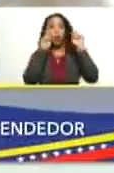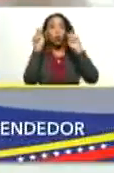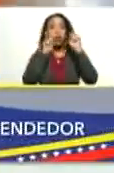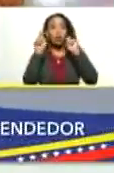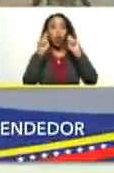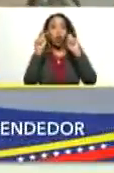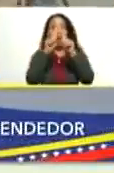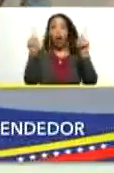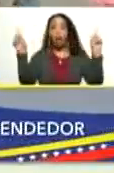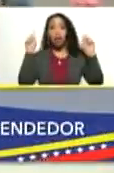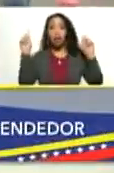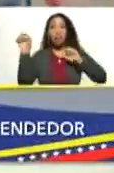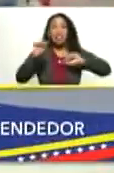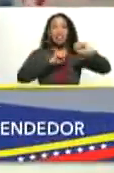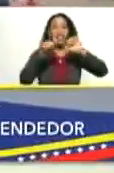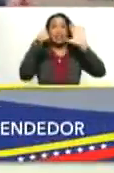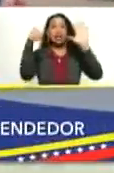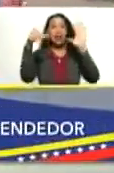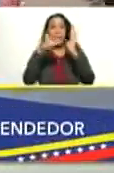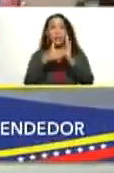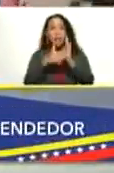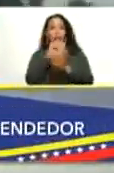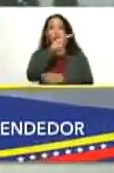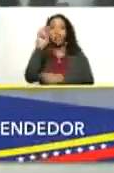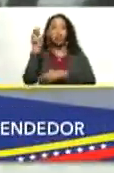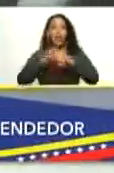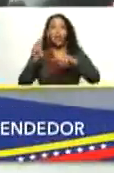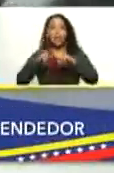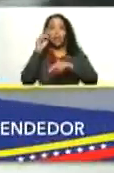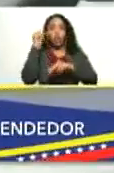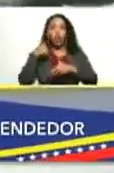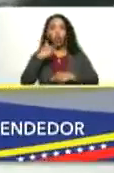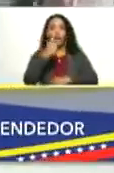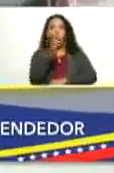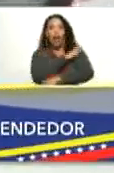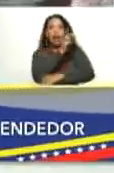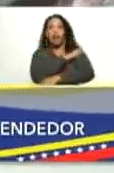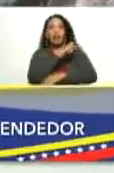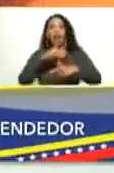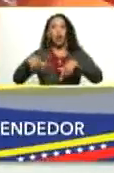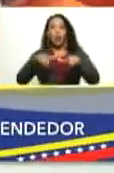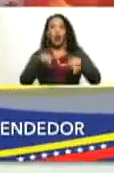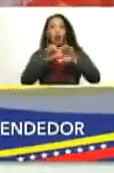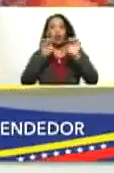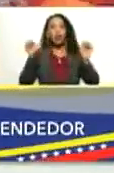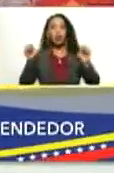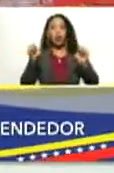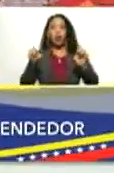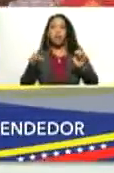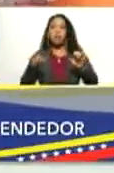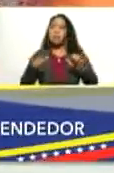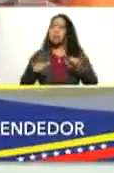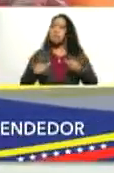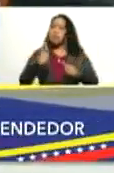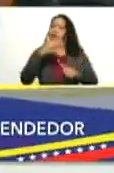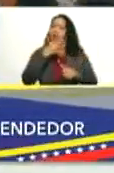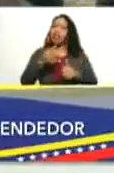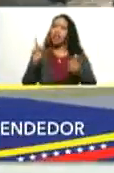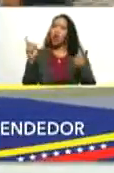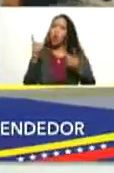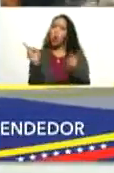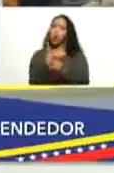costera. Se movieron más de 6.000 docentes y niños, y eso que yo le había dicho al jefe de la zona educativa, oye, vamos a hacer algo más sencillo. Me dijeron, no, porque ellos se